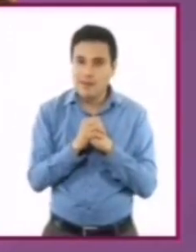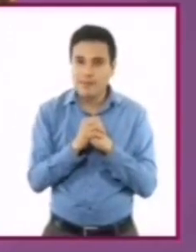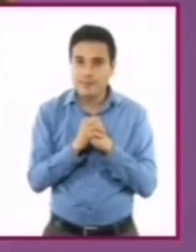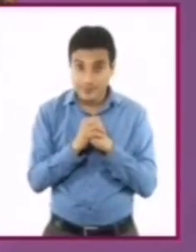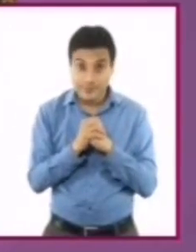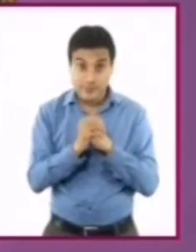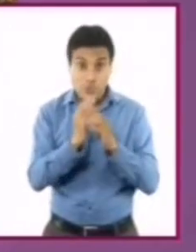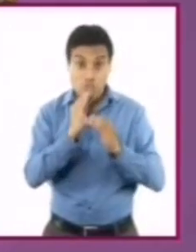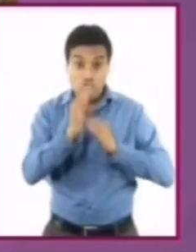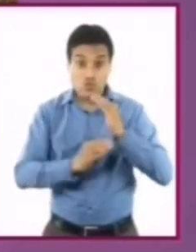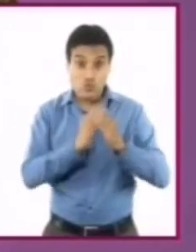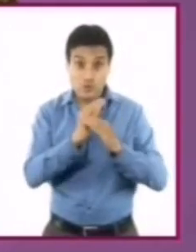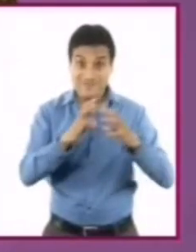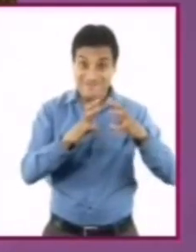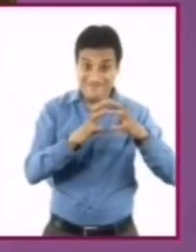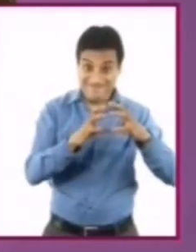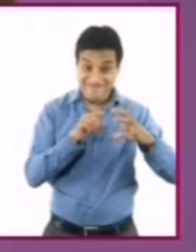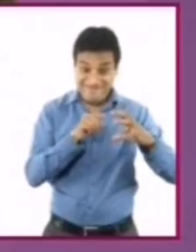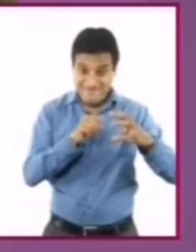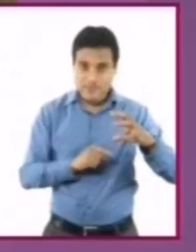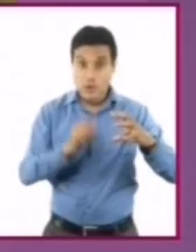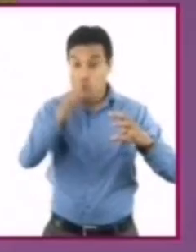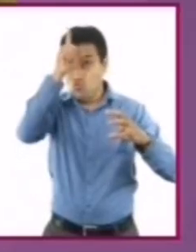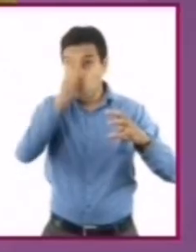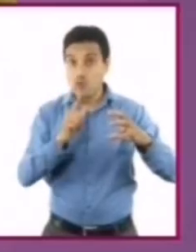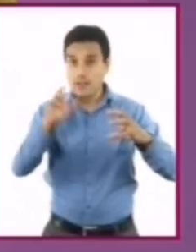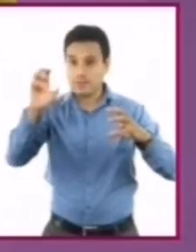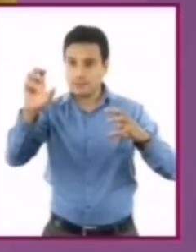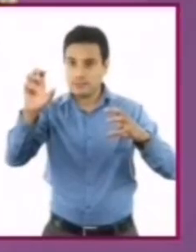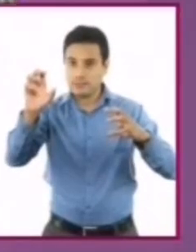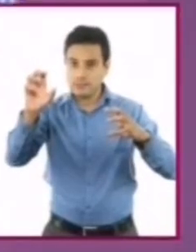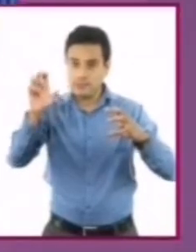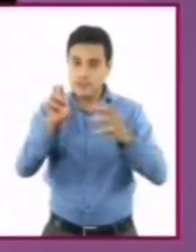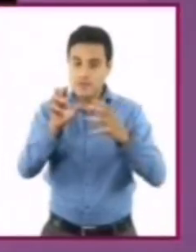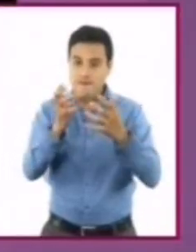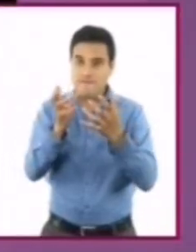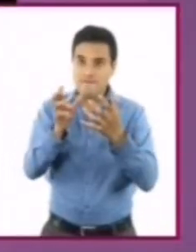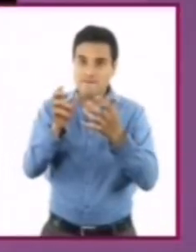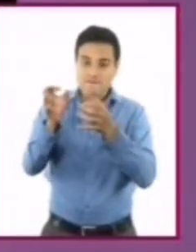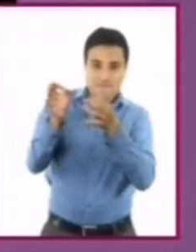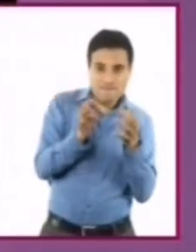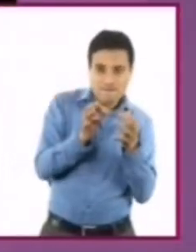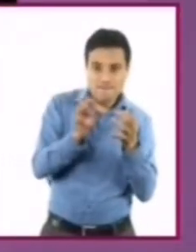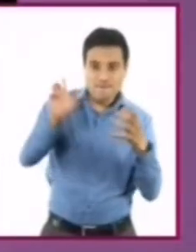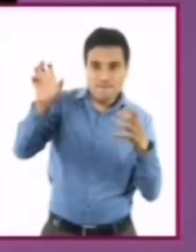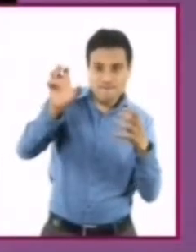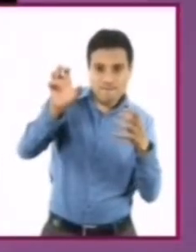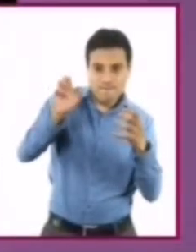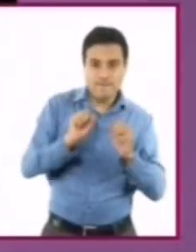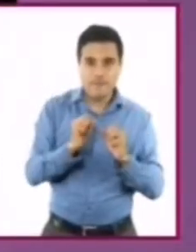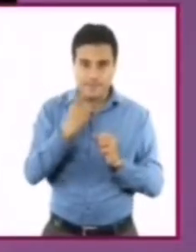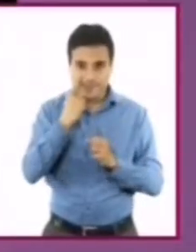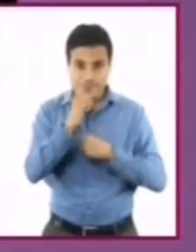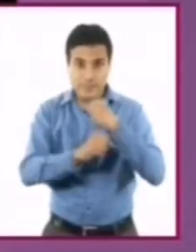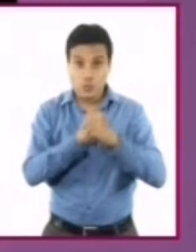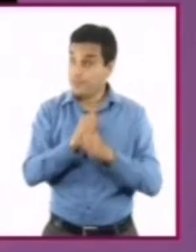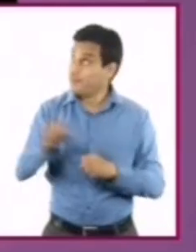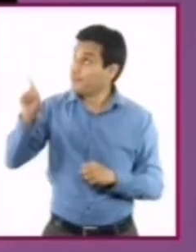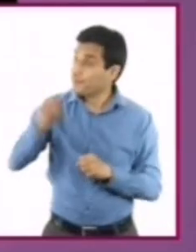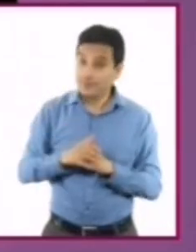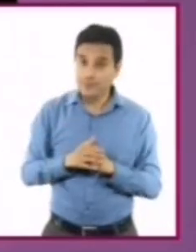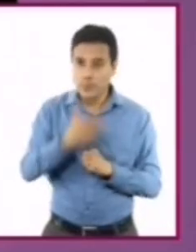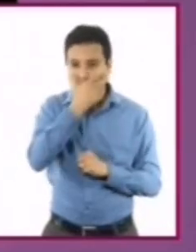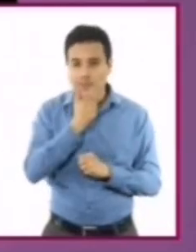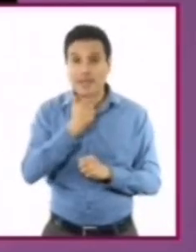este satélite no cayera y permaneciera moviéndose en su órbita. En 1674, el científico